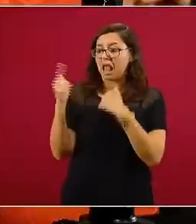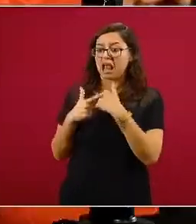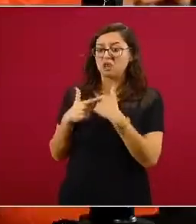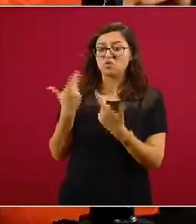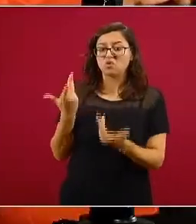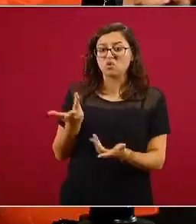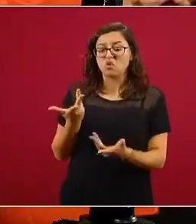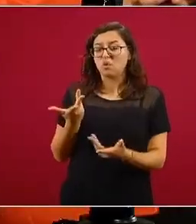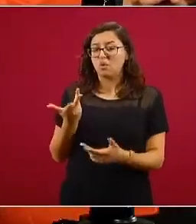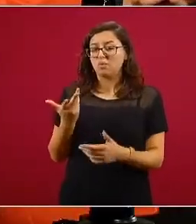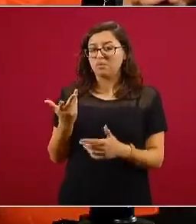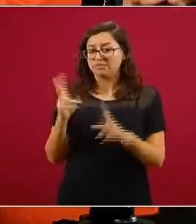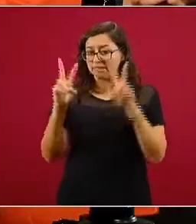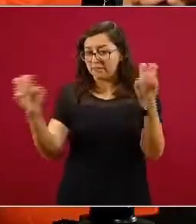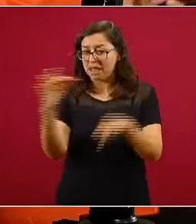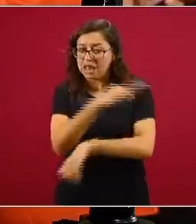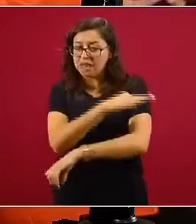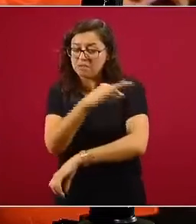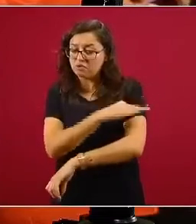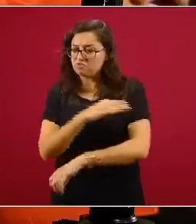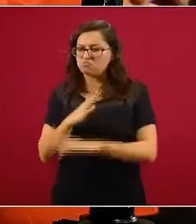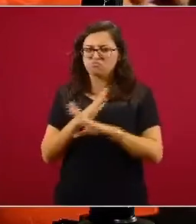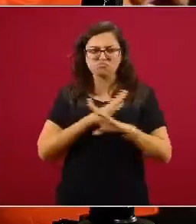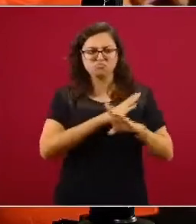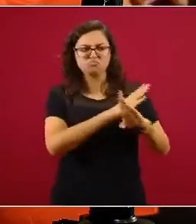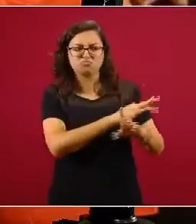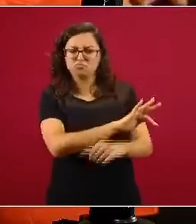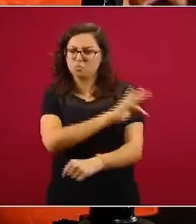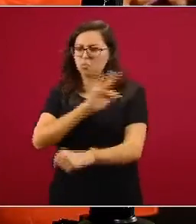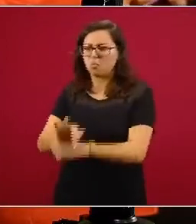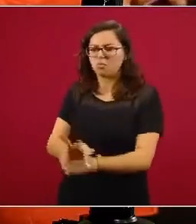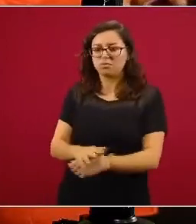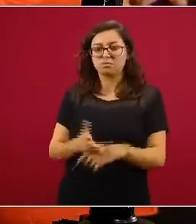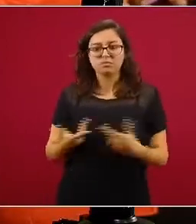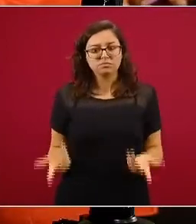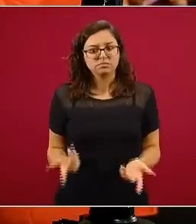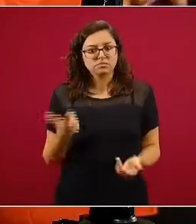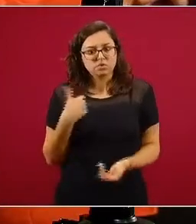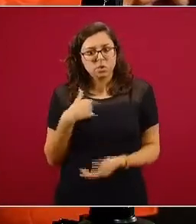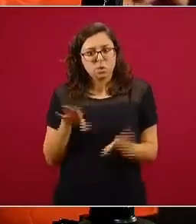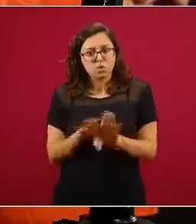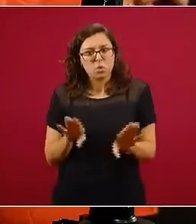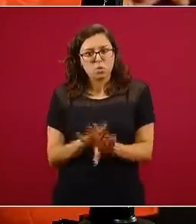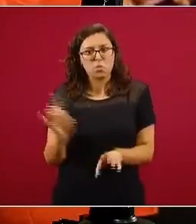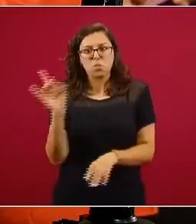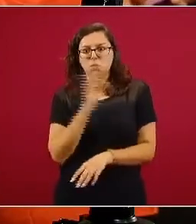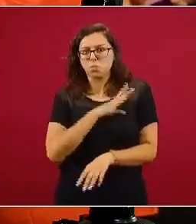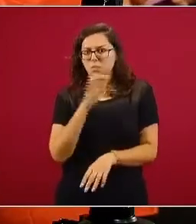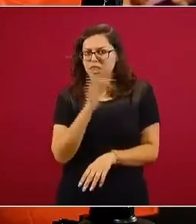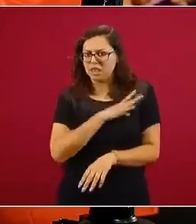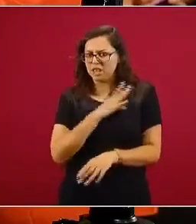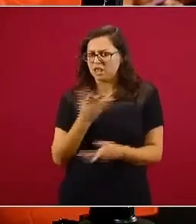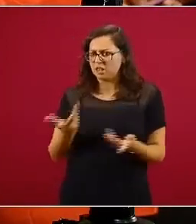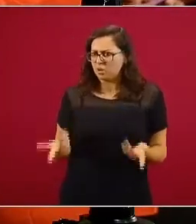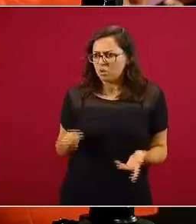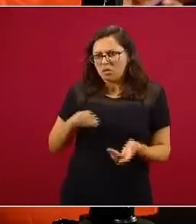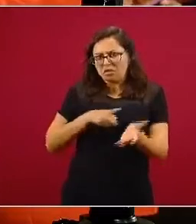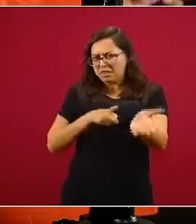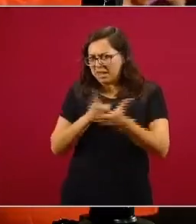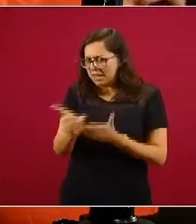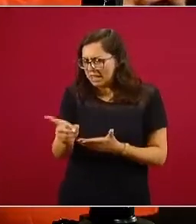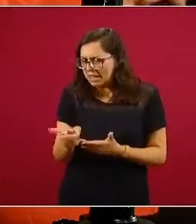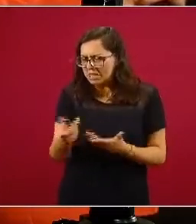la vacuna. Esto me hizo pensar en que qué miedo, está en su derecho, así